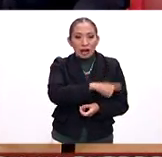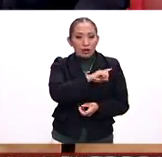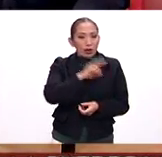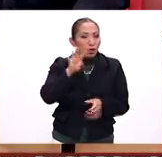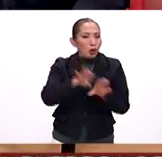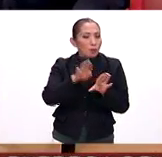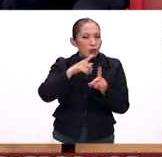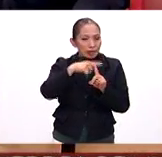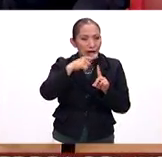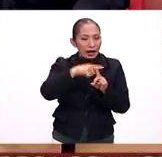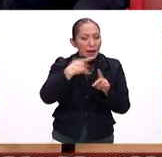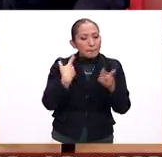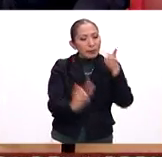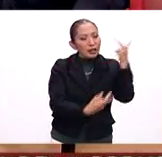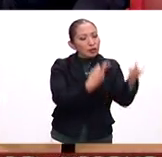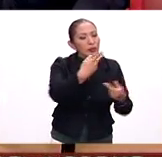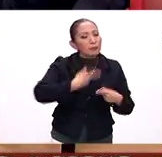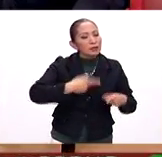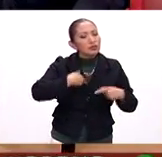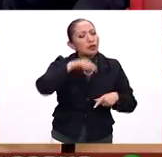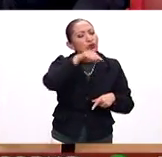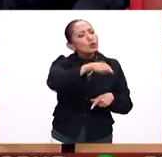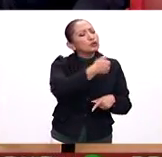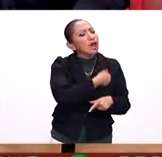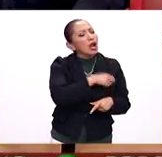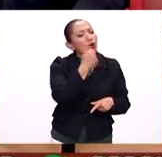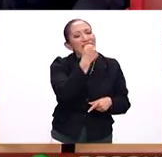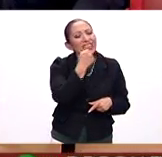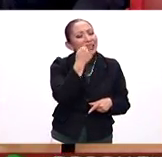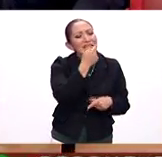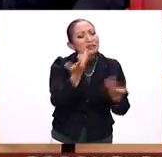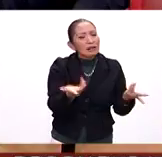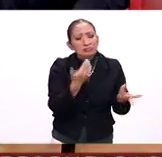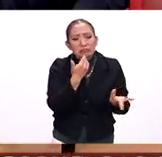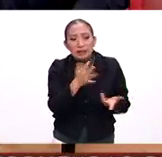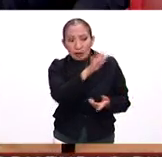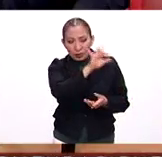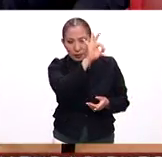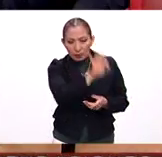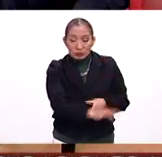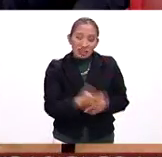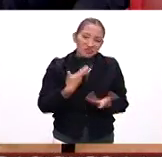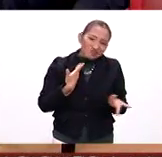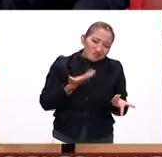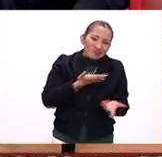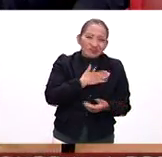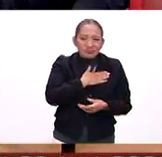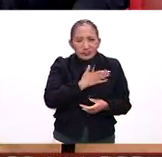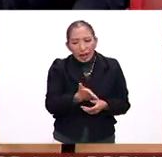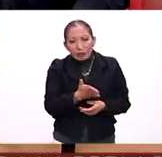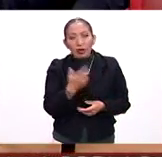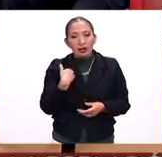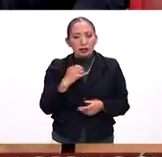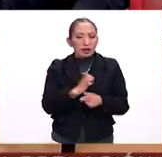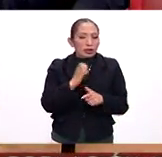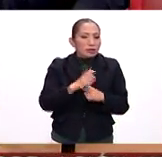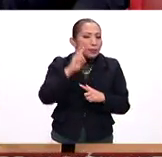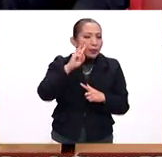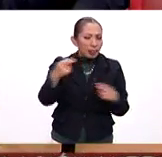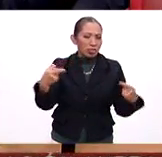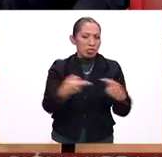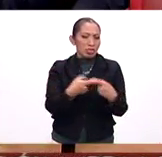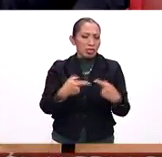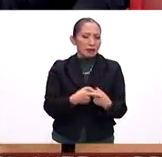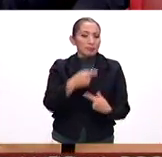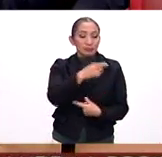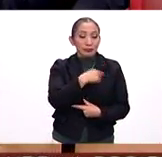como a la tarea justamente de preguntarle a la población, ¿cómo está tu salud bucal? El 50% nos dice, bueno, pero entonces vamos viendo los contrastes, obviamente,